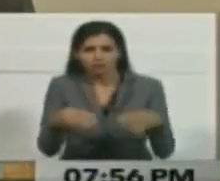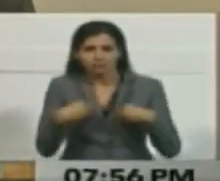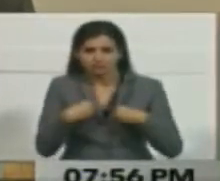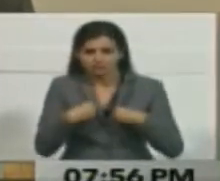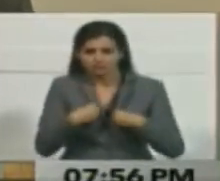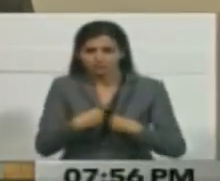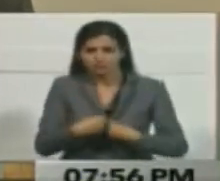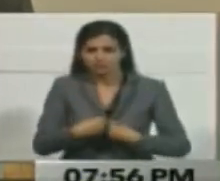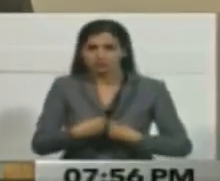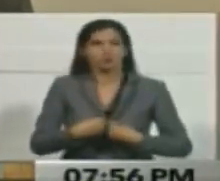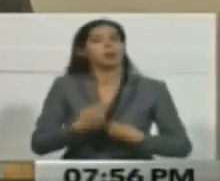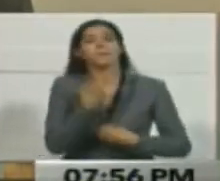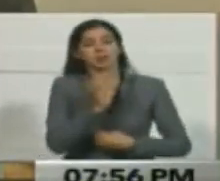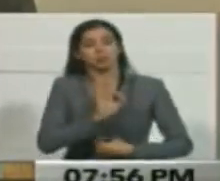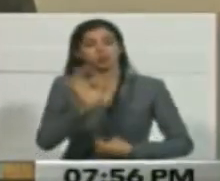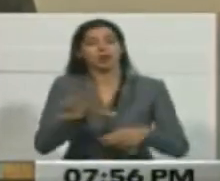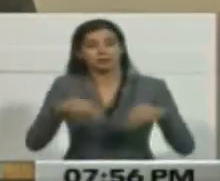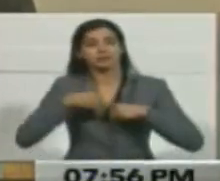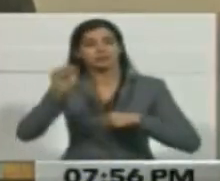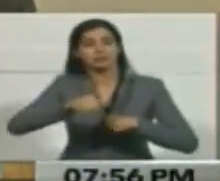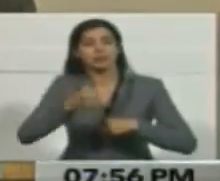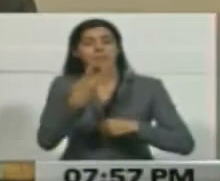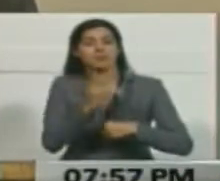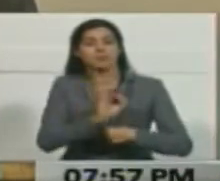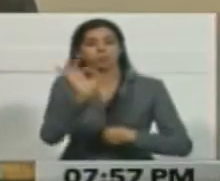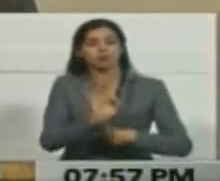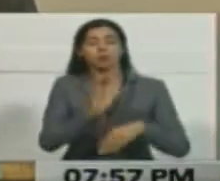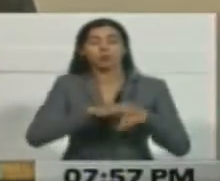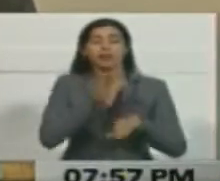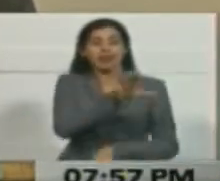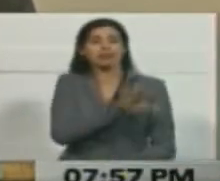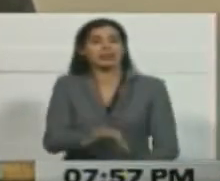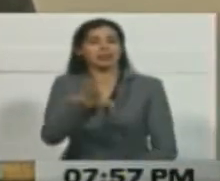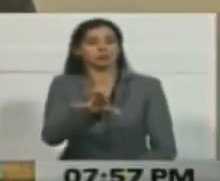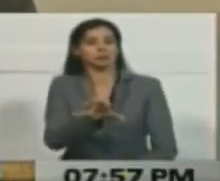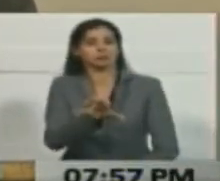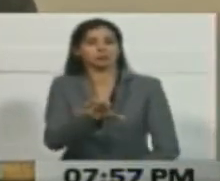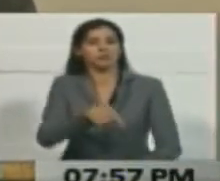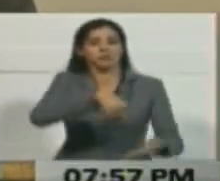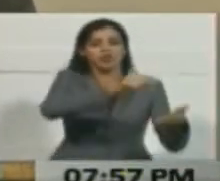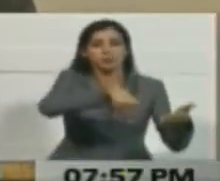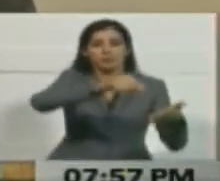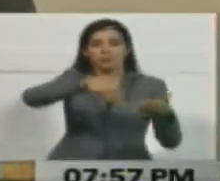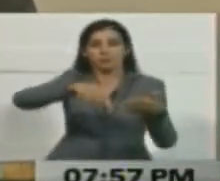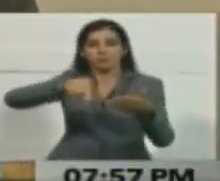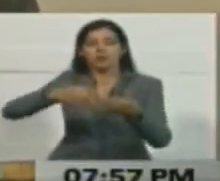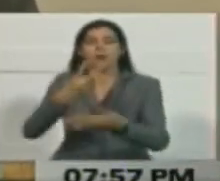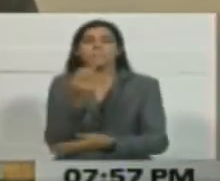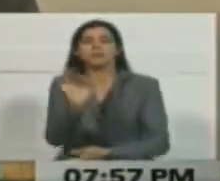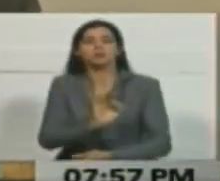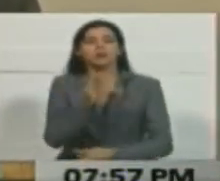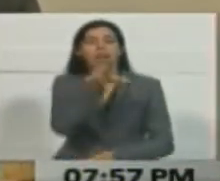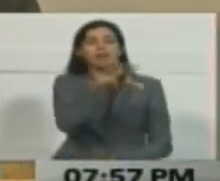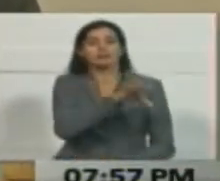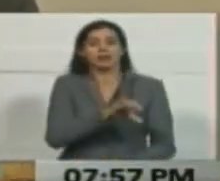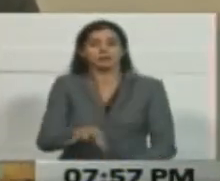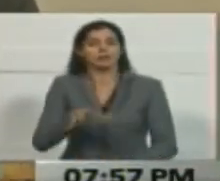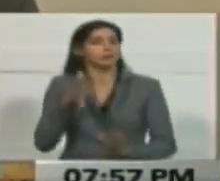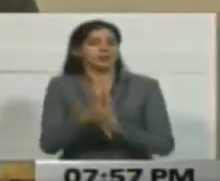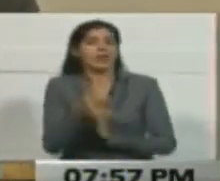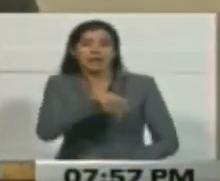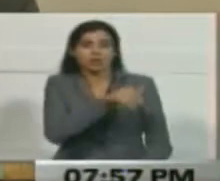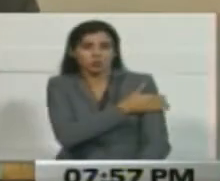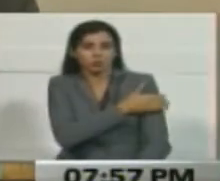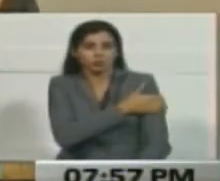El 20% lo van a terminar aceptando y el 20% por Estado. Pero ¿qué es lo que va a ocurrir? ¿Qué es lo que va a ocurrir? Que ellos no van a recoger la